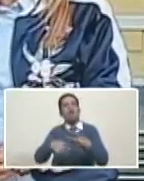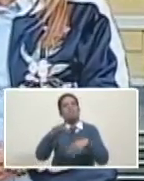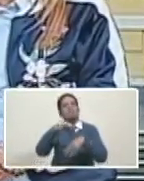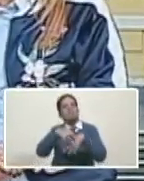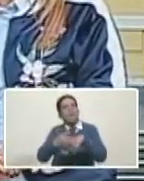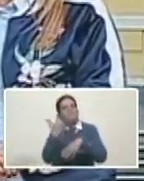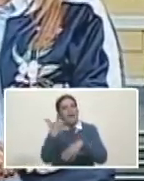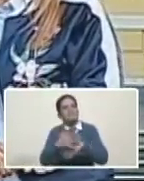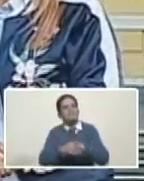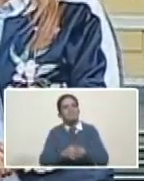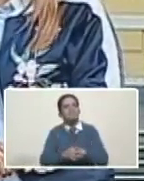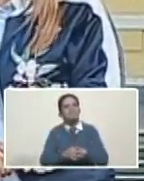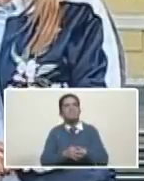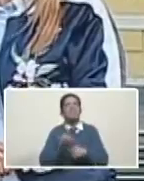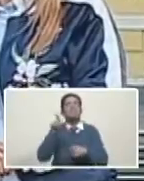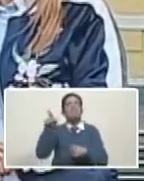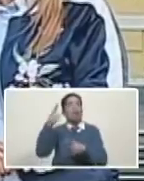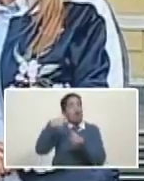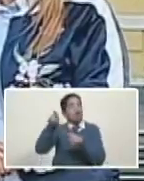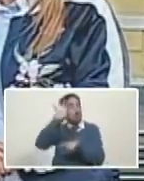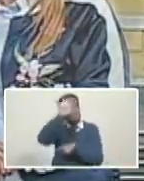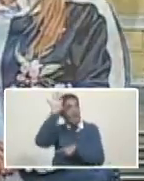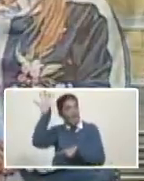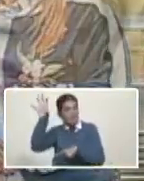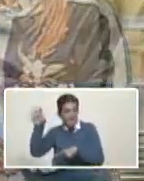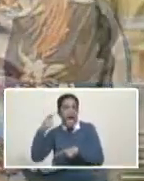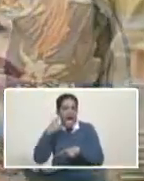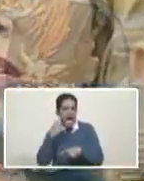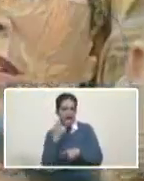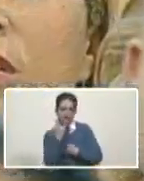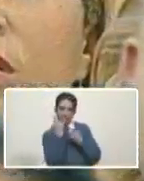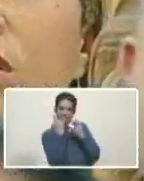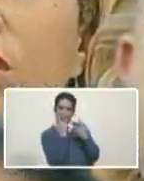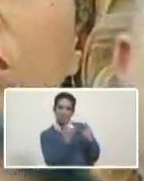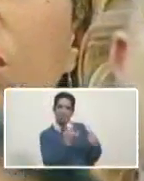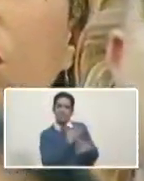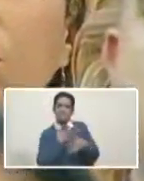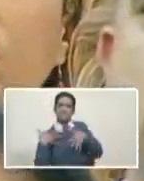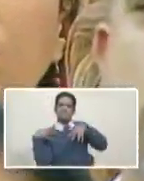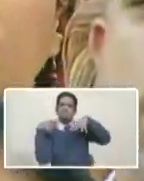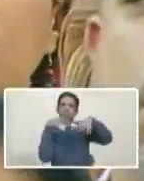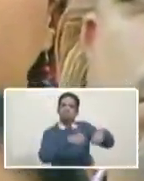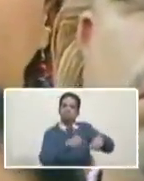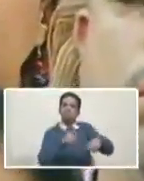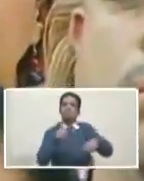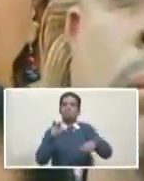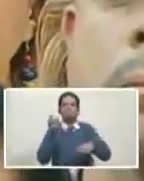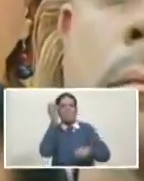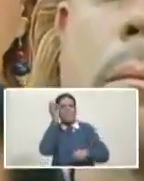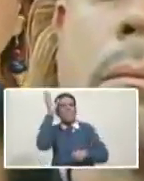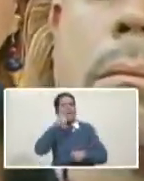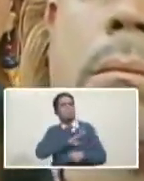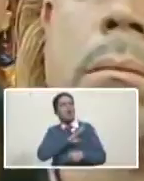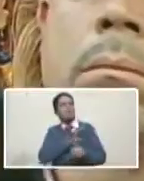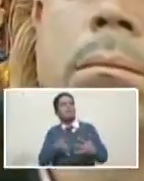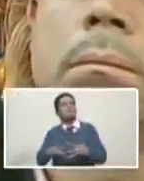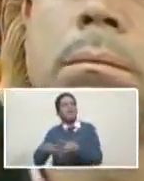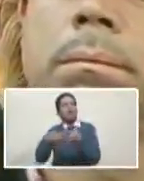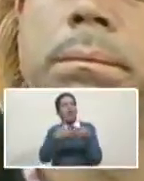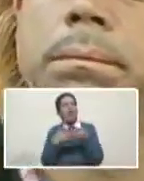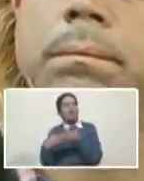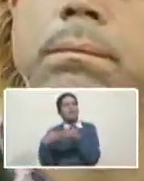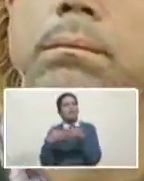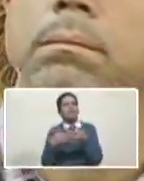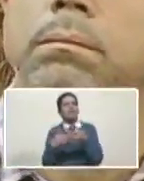coalición internacional encabezada por el gobierno imperialista de los Estados Unidos para cometer la grave locura